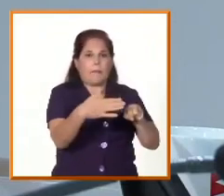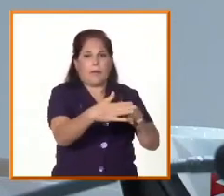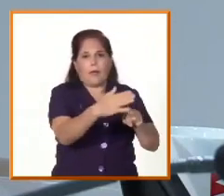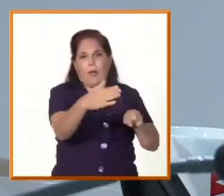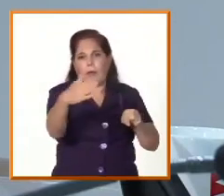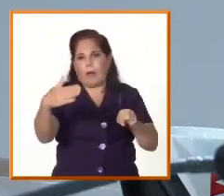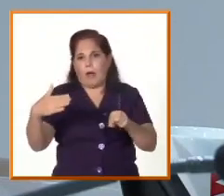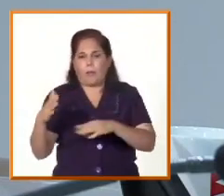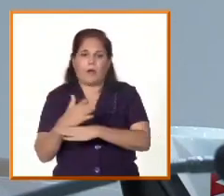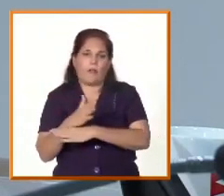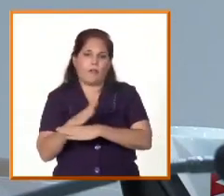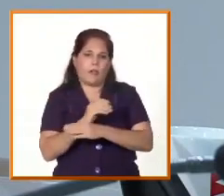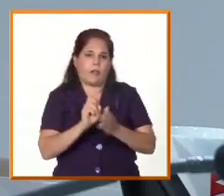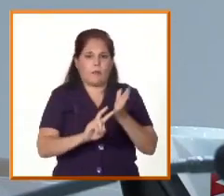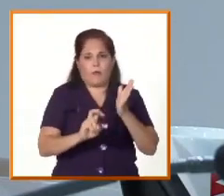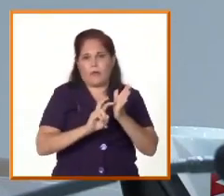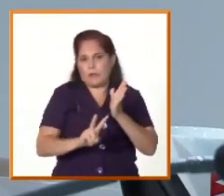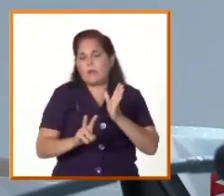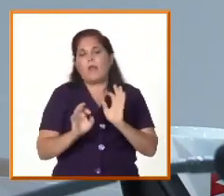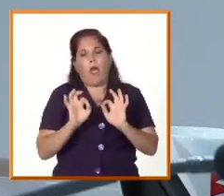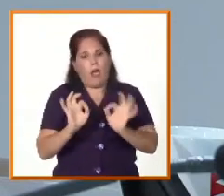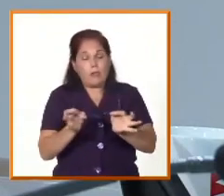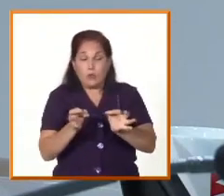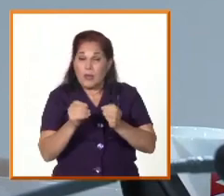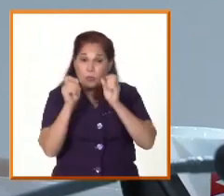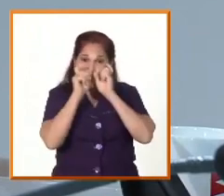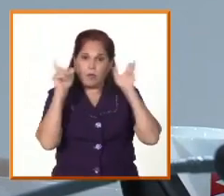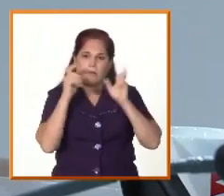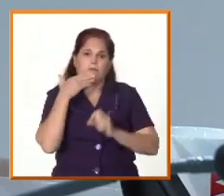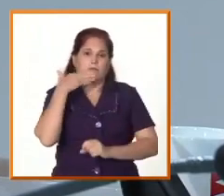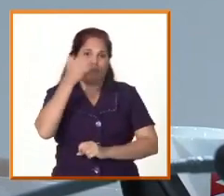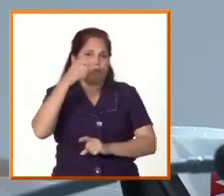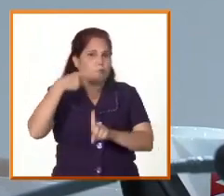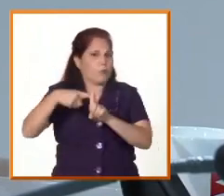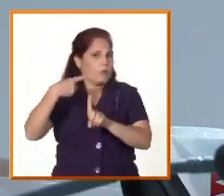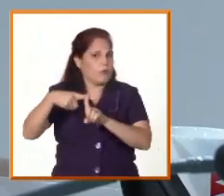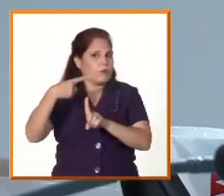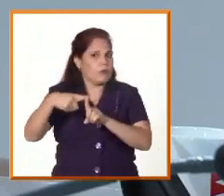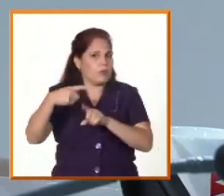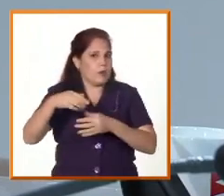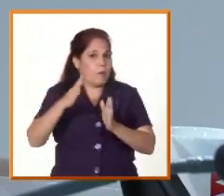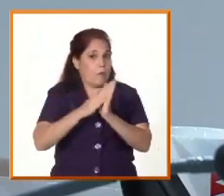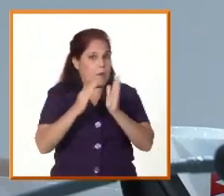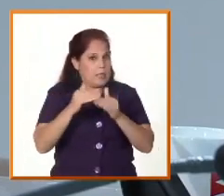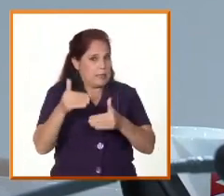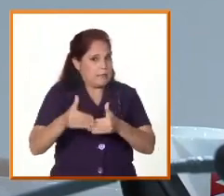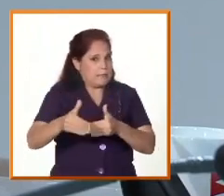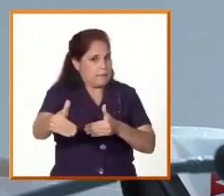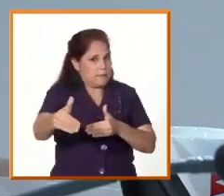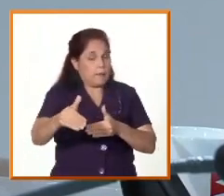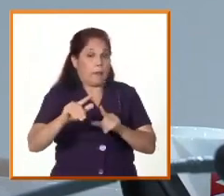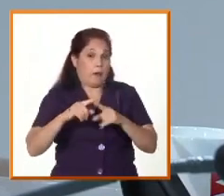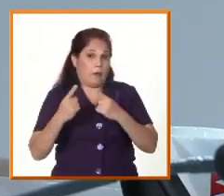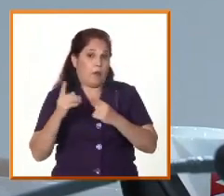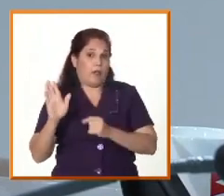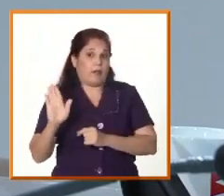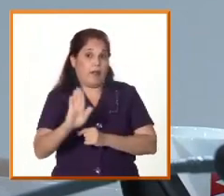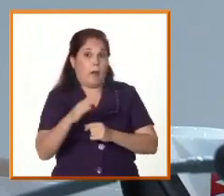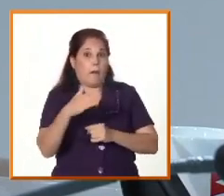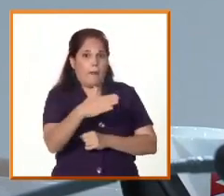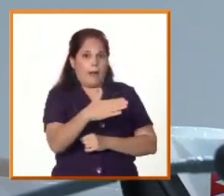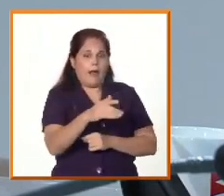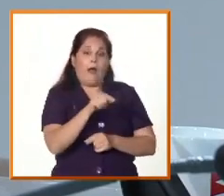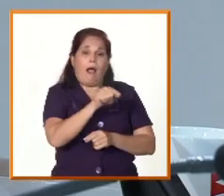una de las provincias eso es algo que va a tener un impacto positivo en los próximos meses ha sido una inyección que que le estamos dando